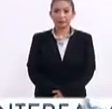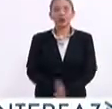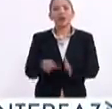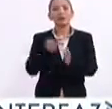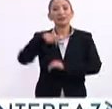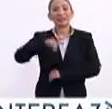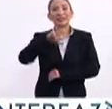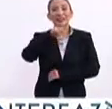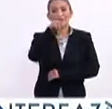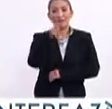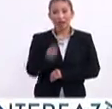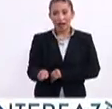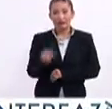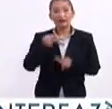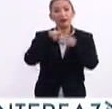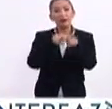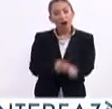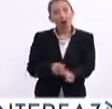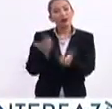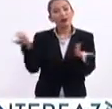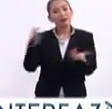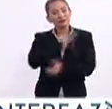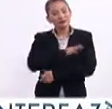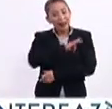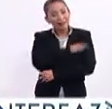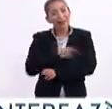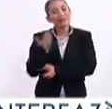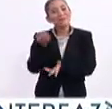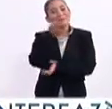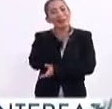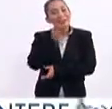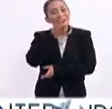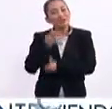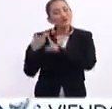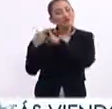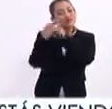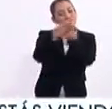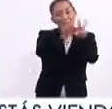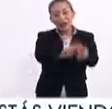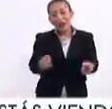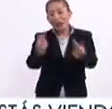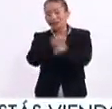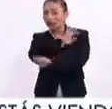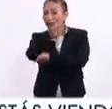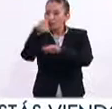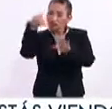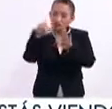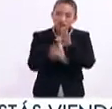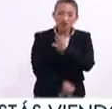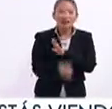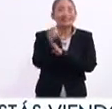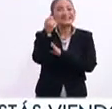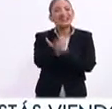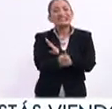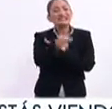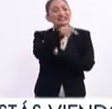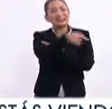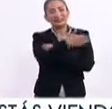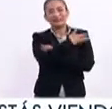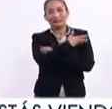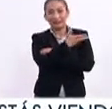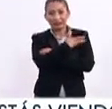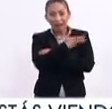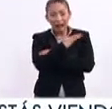Estamos de vuelta en Interfaz, seguimos festejando, celebrando, conmemorando, analizando en toda su profundidad lo que implica